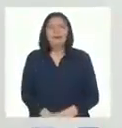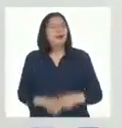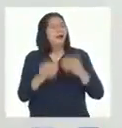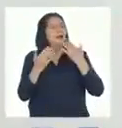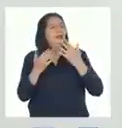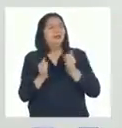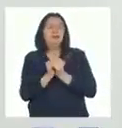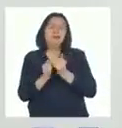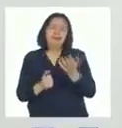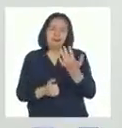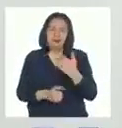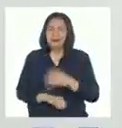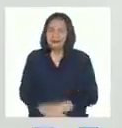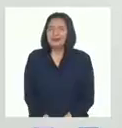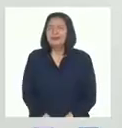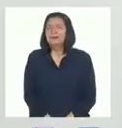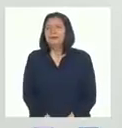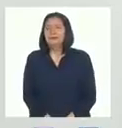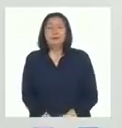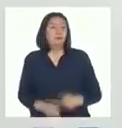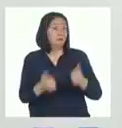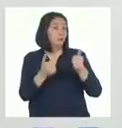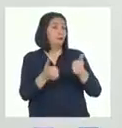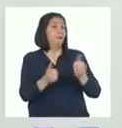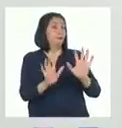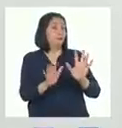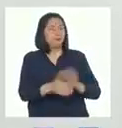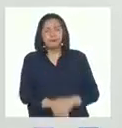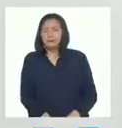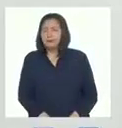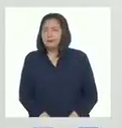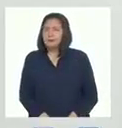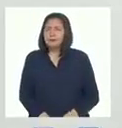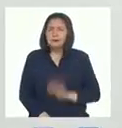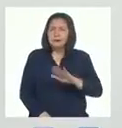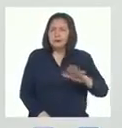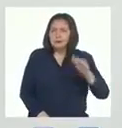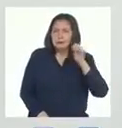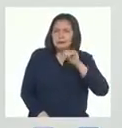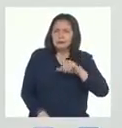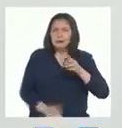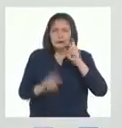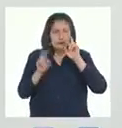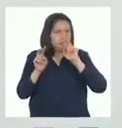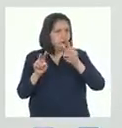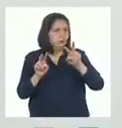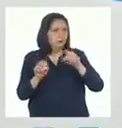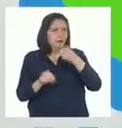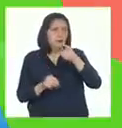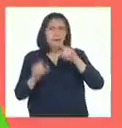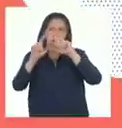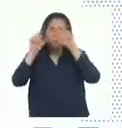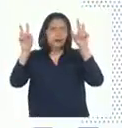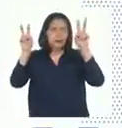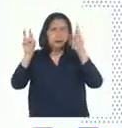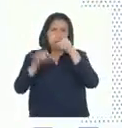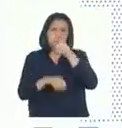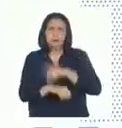Muchas gracias por acompañarnos hoy día. Bien, ahora, chicos y chicas, observen este